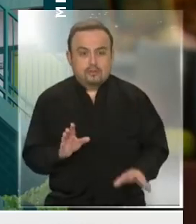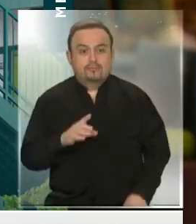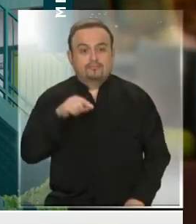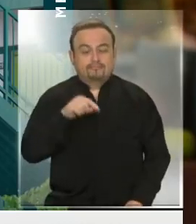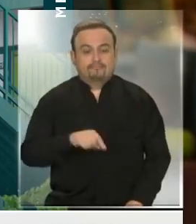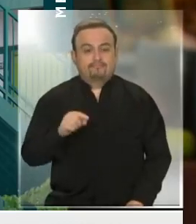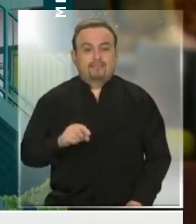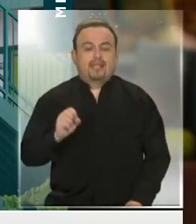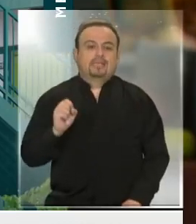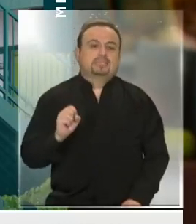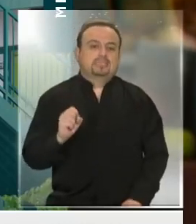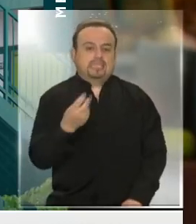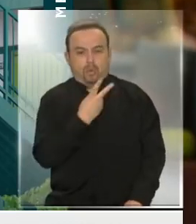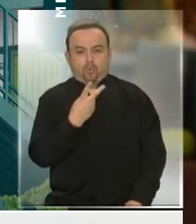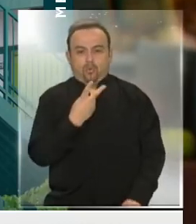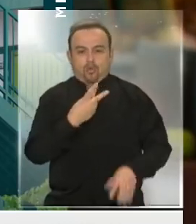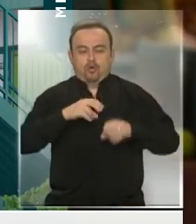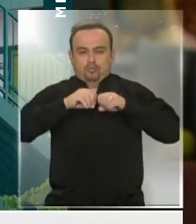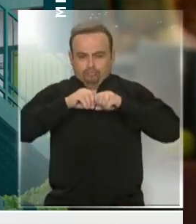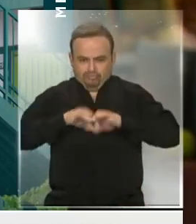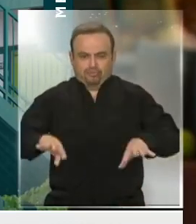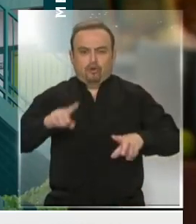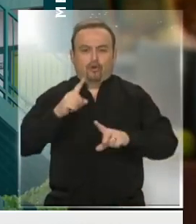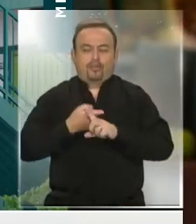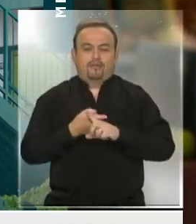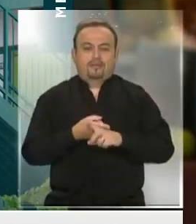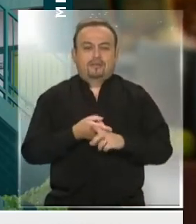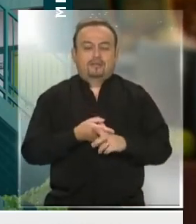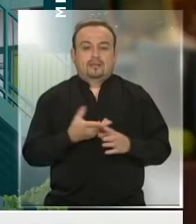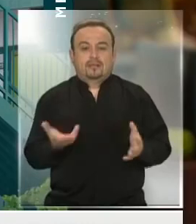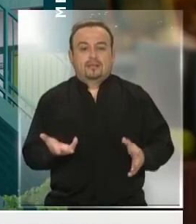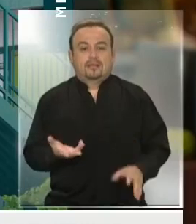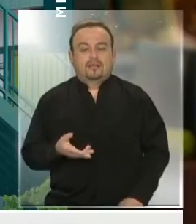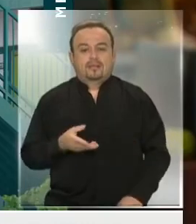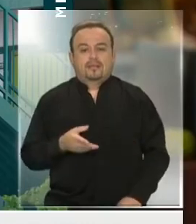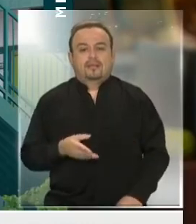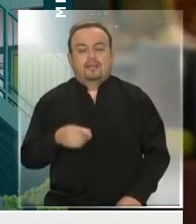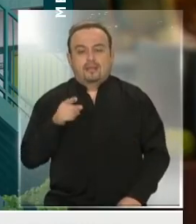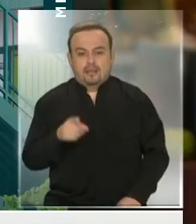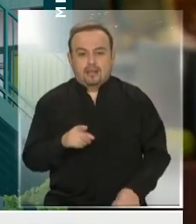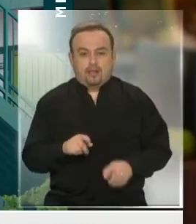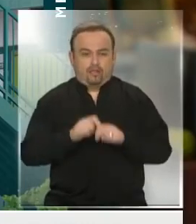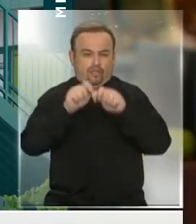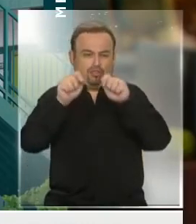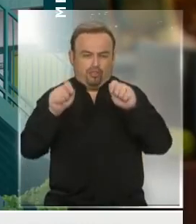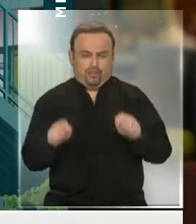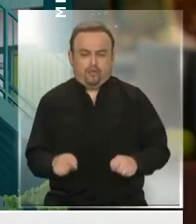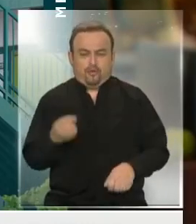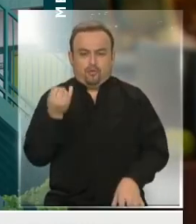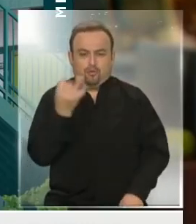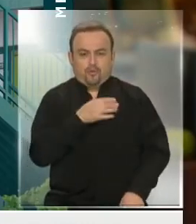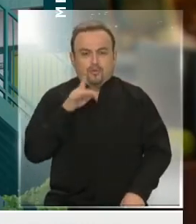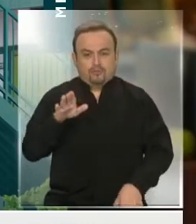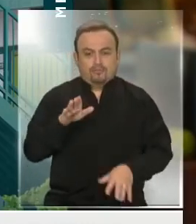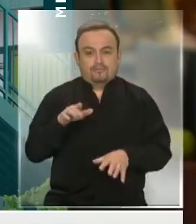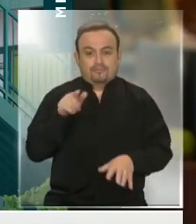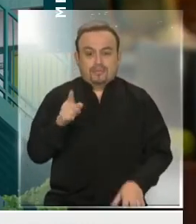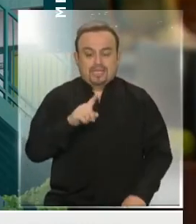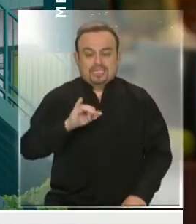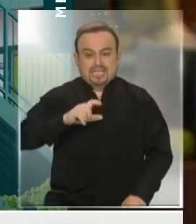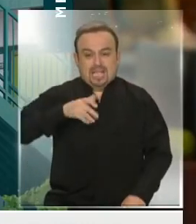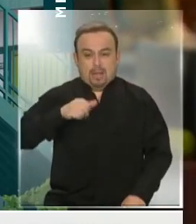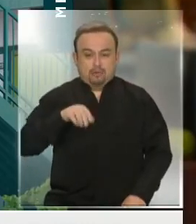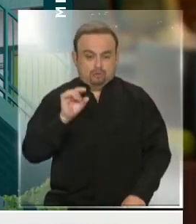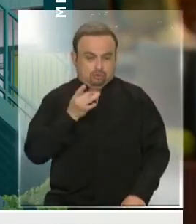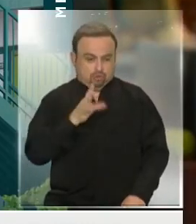se ha encontrado con una realidad muy distinta una segunda ola de infecciones ha duplicado los casos en ese territorio solo